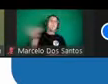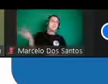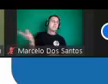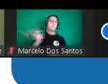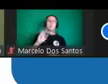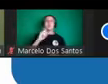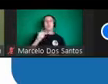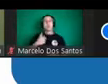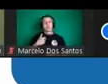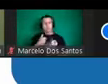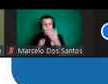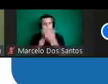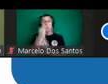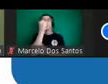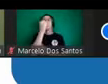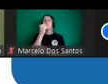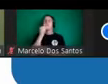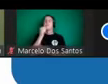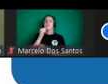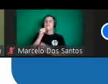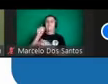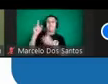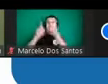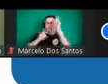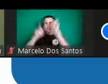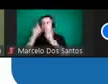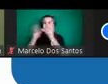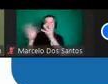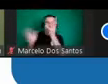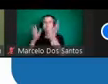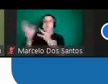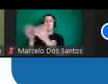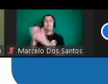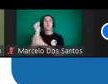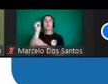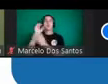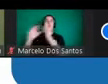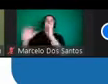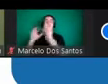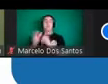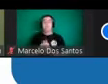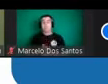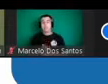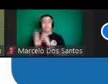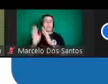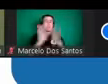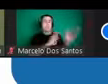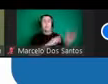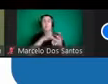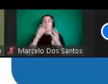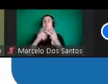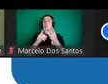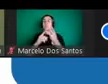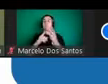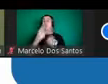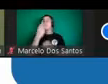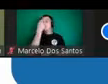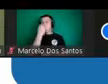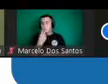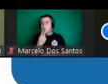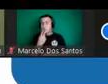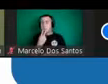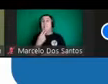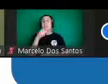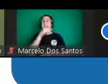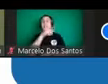acercarnos, ¿verdad? No excluirles. Y la discapacidad visual, que es cuando encontramos